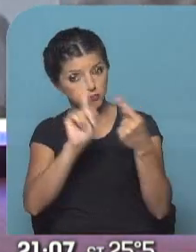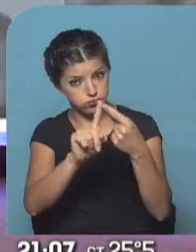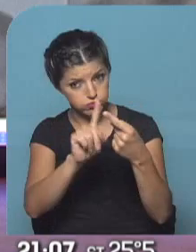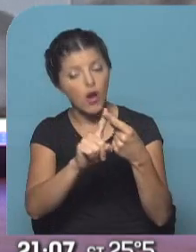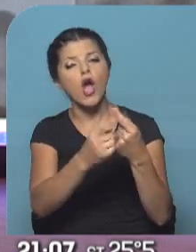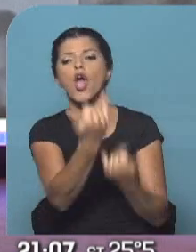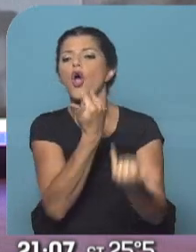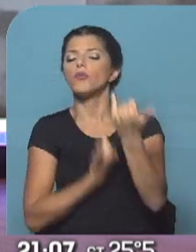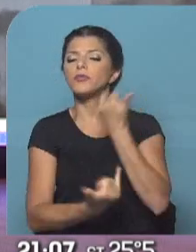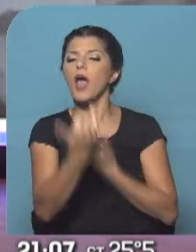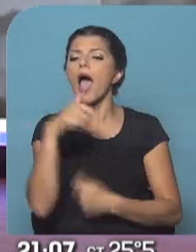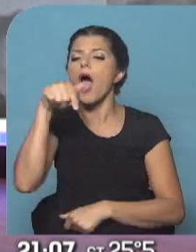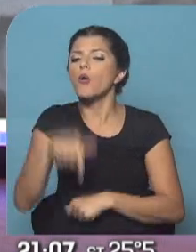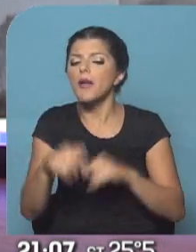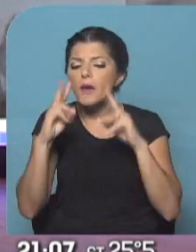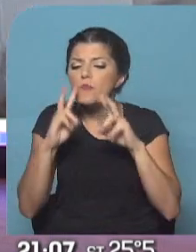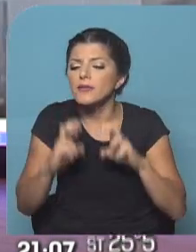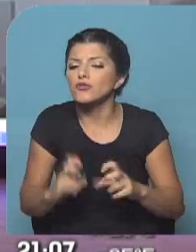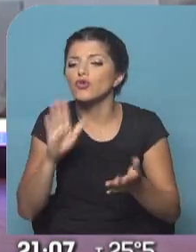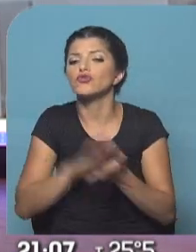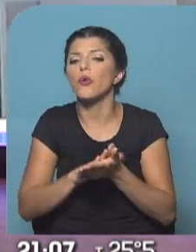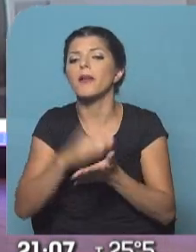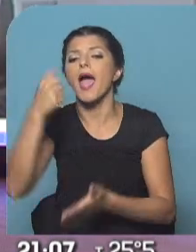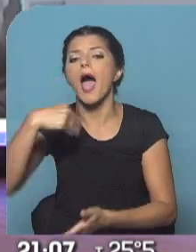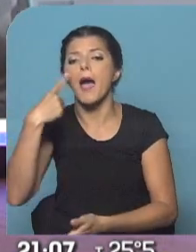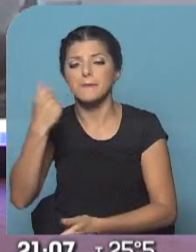qué situación está ahora esta investigación del caso AMIA, Eduardo.